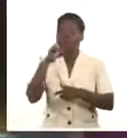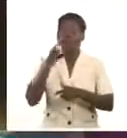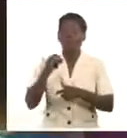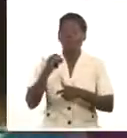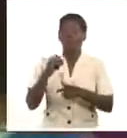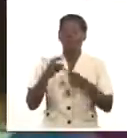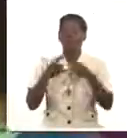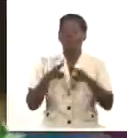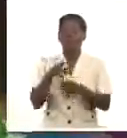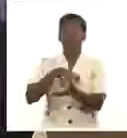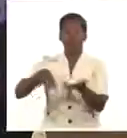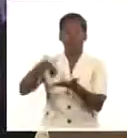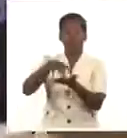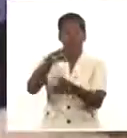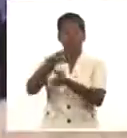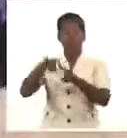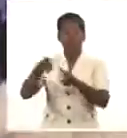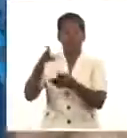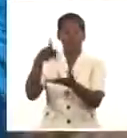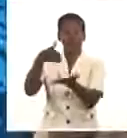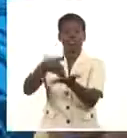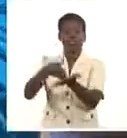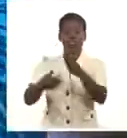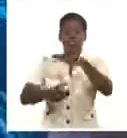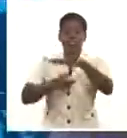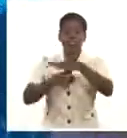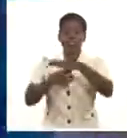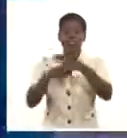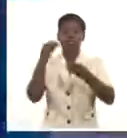Piedra y Arroyo Hondo, así como el polo productivo de esta